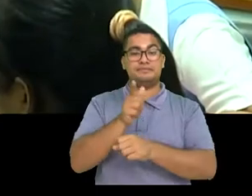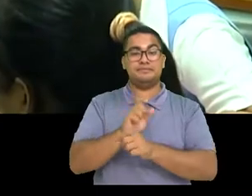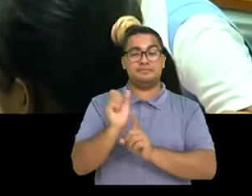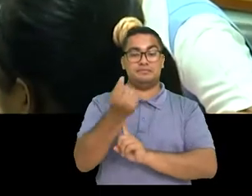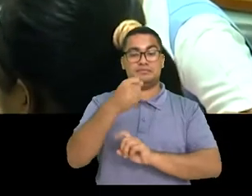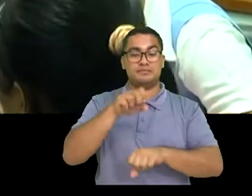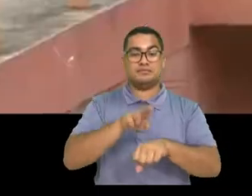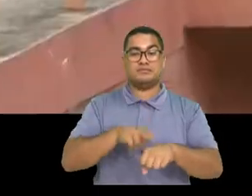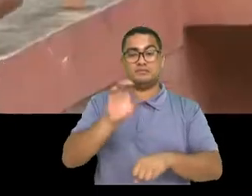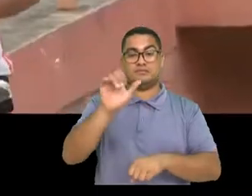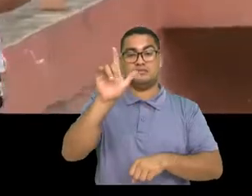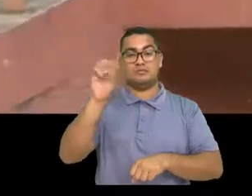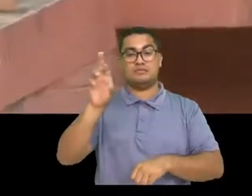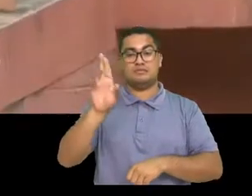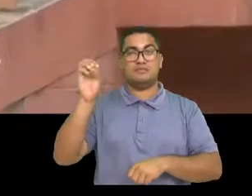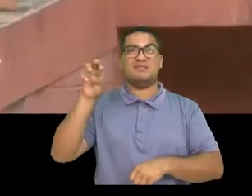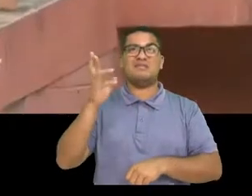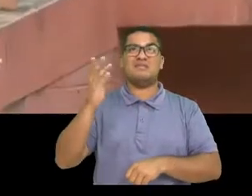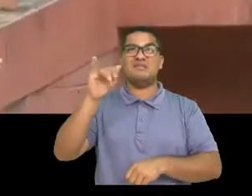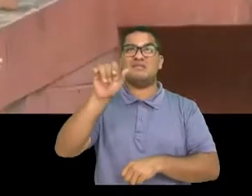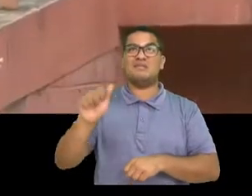les informó Elmer Marcia.